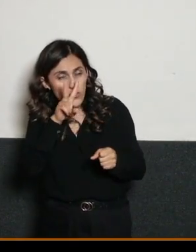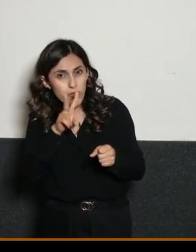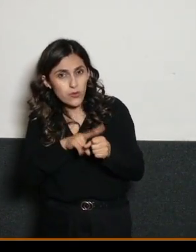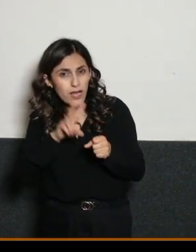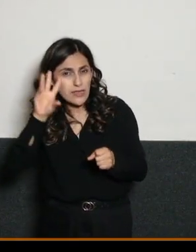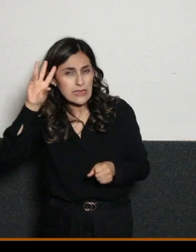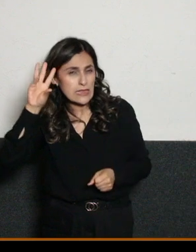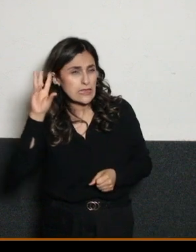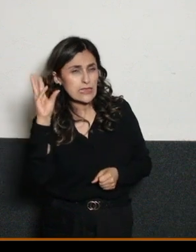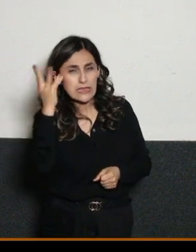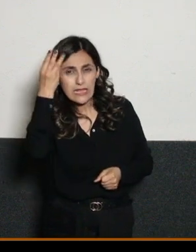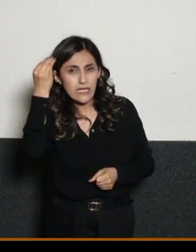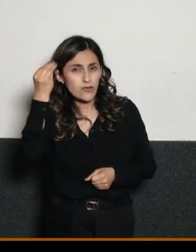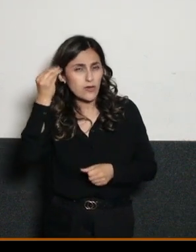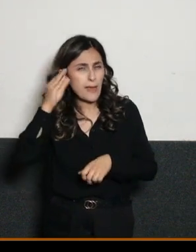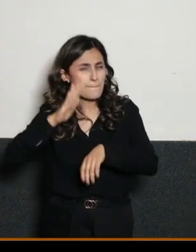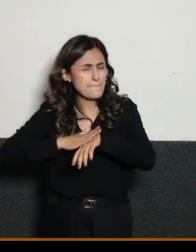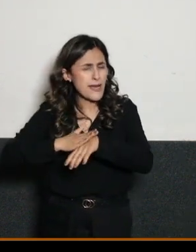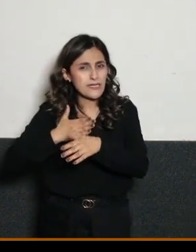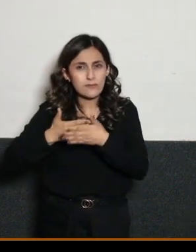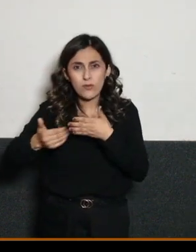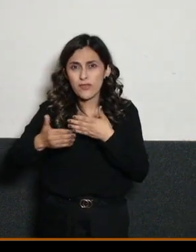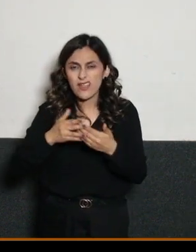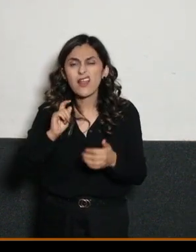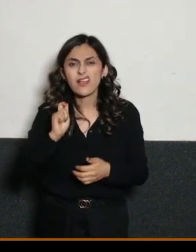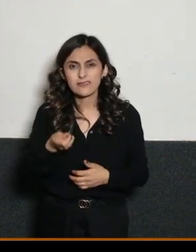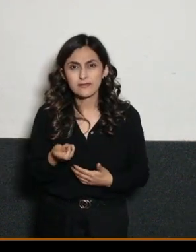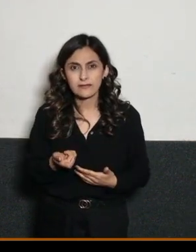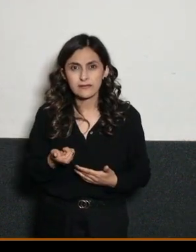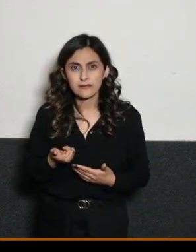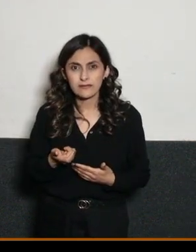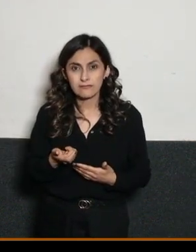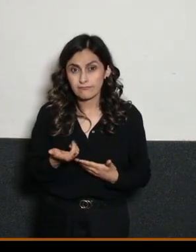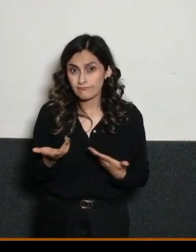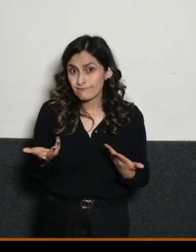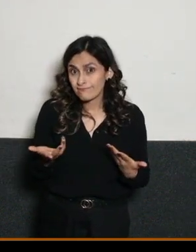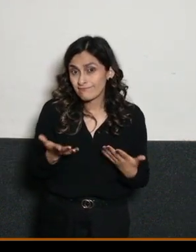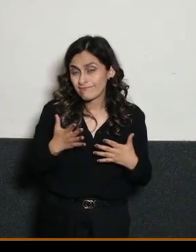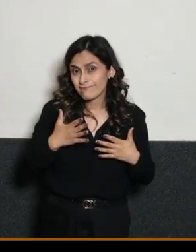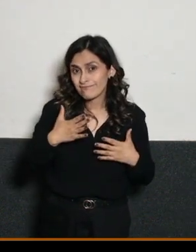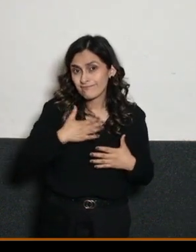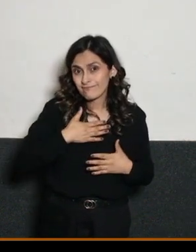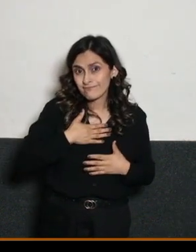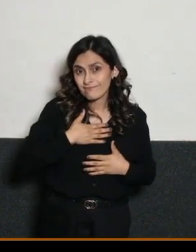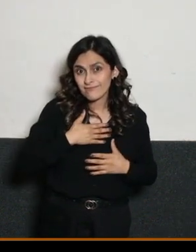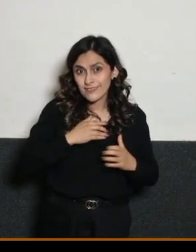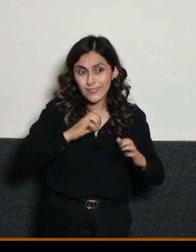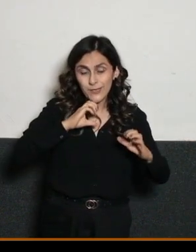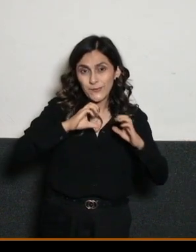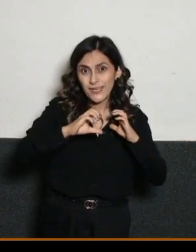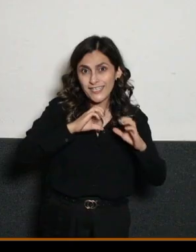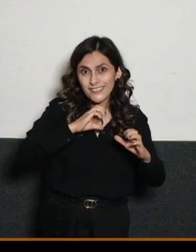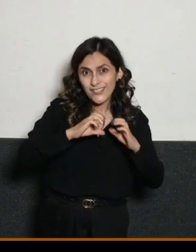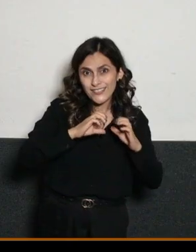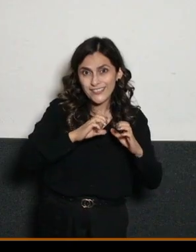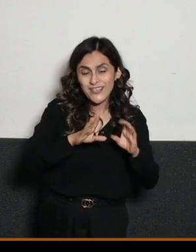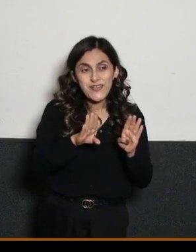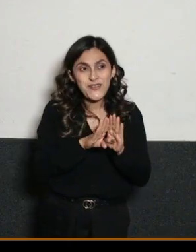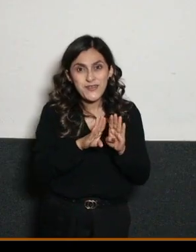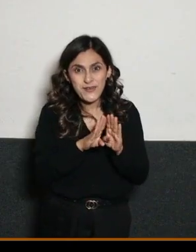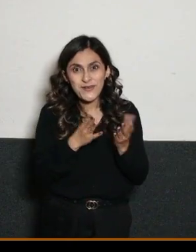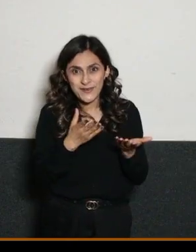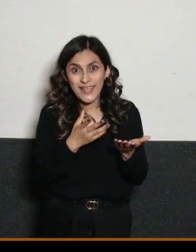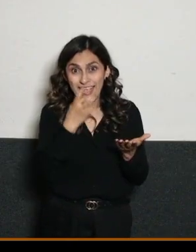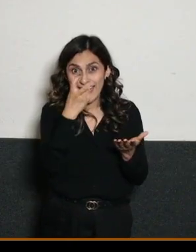más avanzada que hay en el planeta hoy en día? Nuestro lenguaje. es cómo hablamos, cómo nos comunicamos. Gracias a